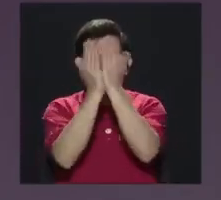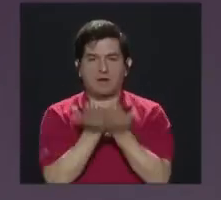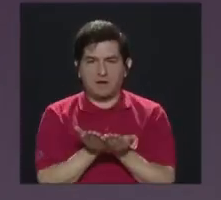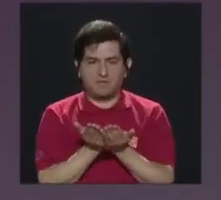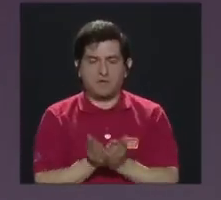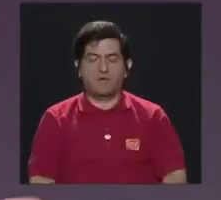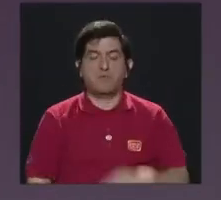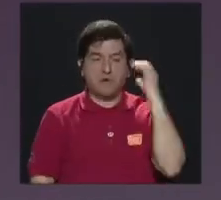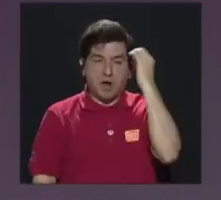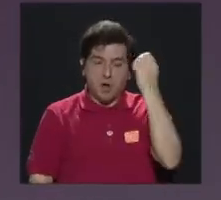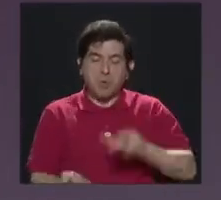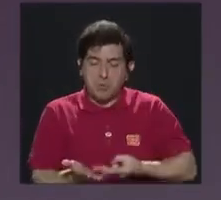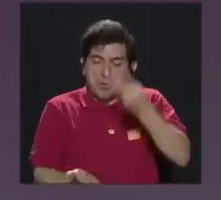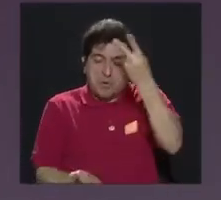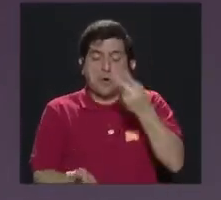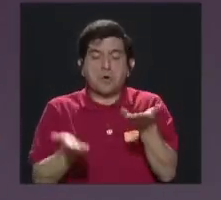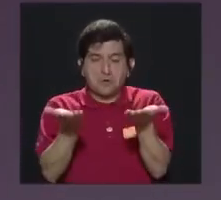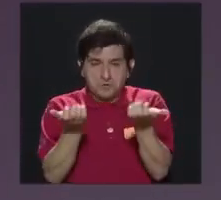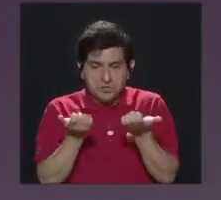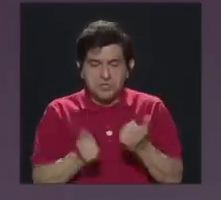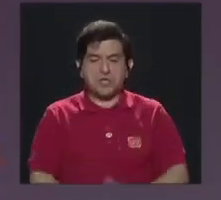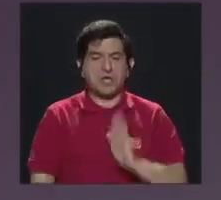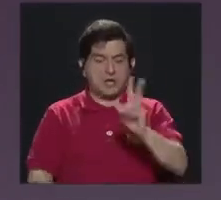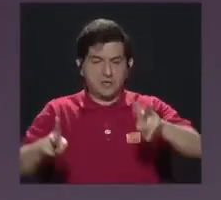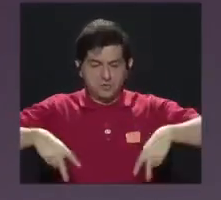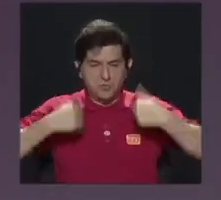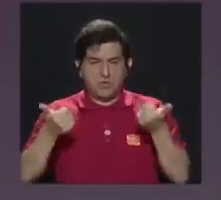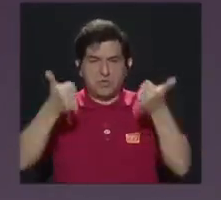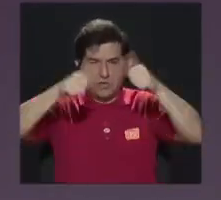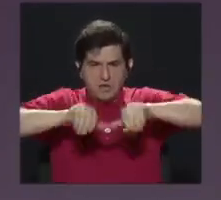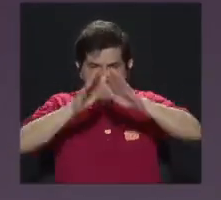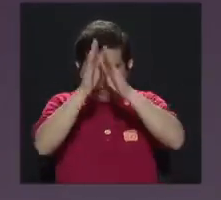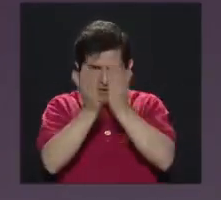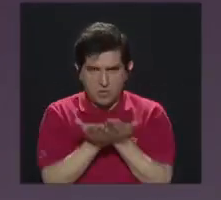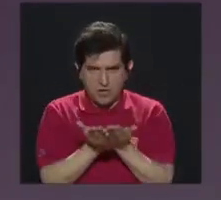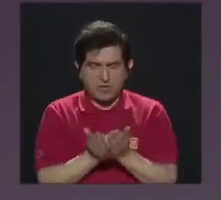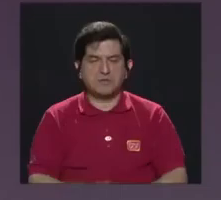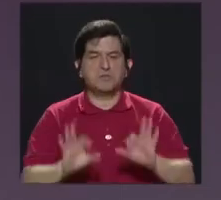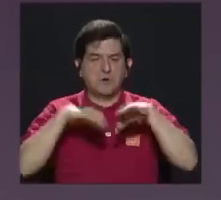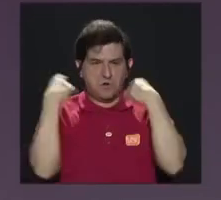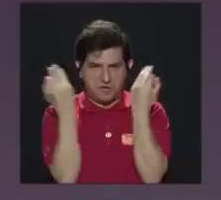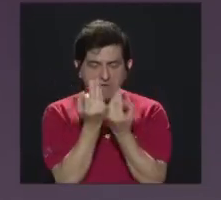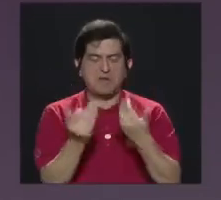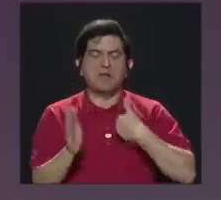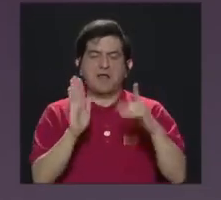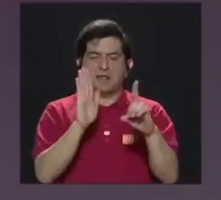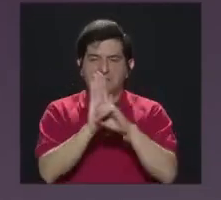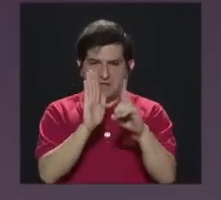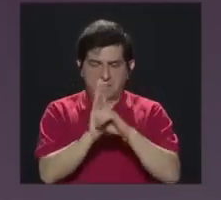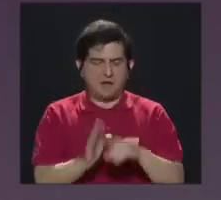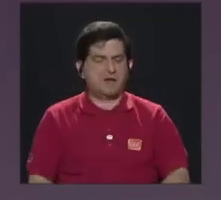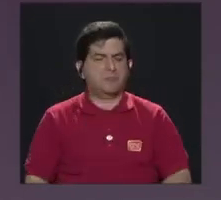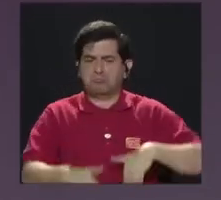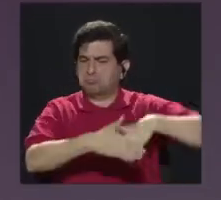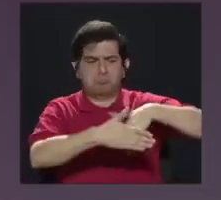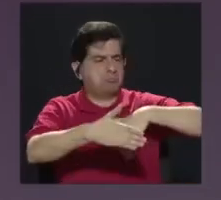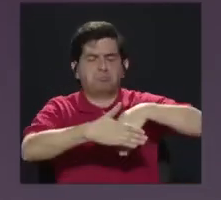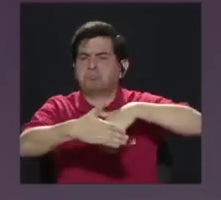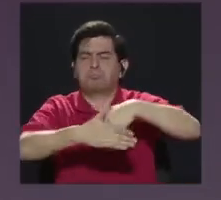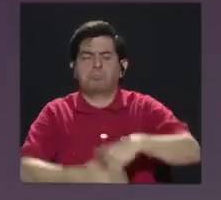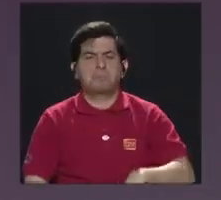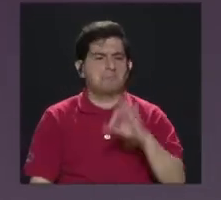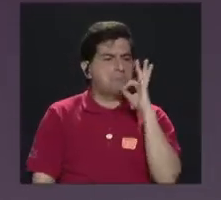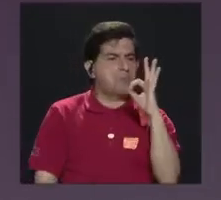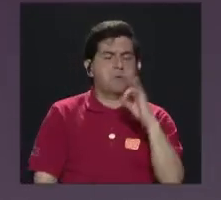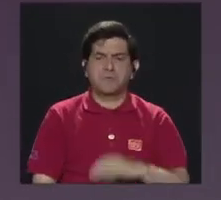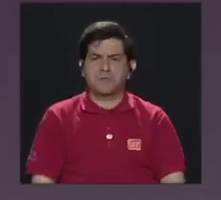una opinión válida para ellos. Si ellos quieren vivir su vida de acuerdo con la Biblia, sus familias, tienen todo el derecho y nadie se los impide. O sea, bien por